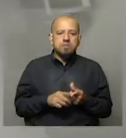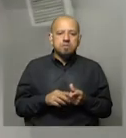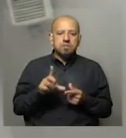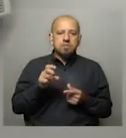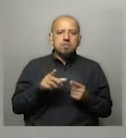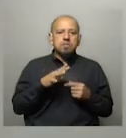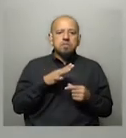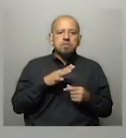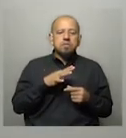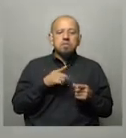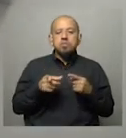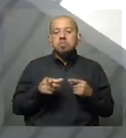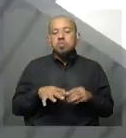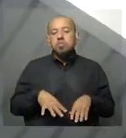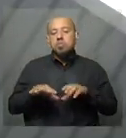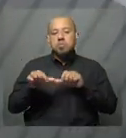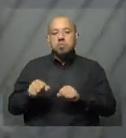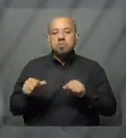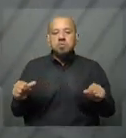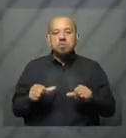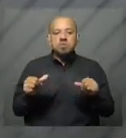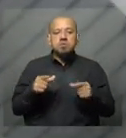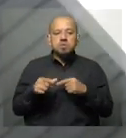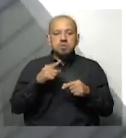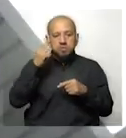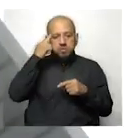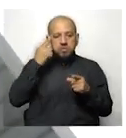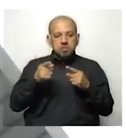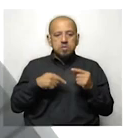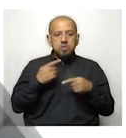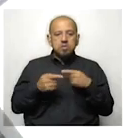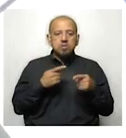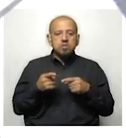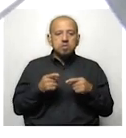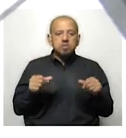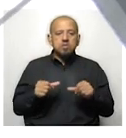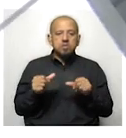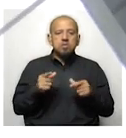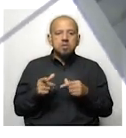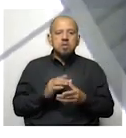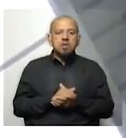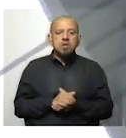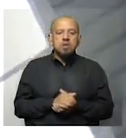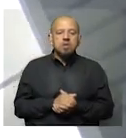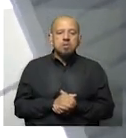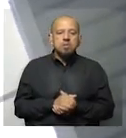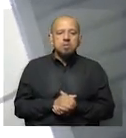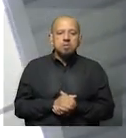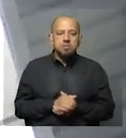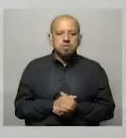un compromiso muy grande con lo que hacen. ¿Piensan seguir haciendo esto?